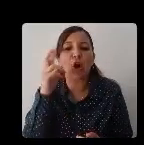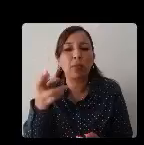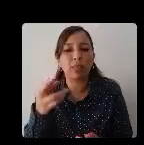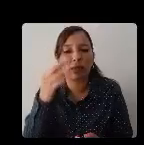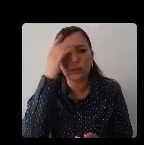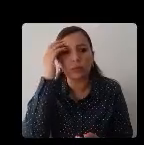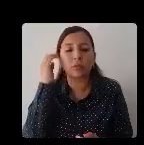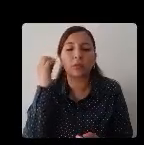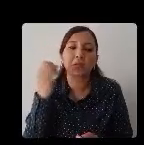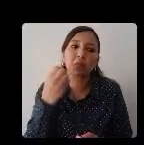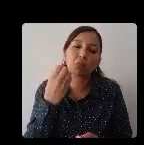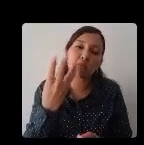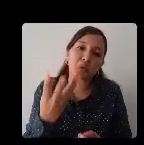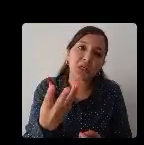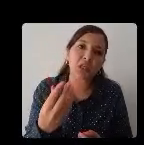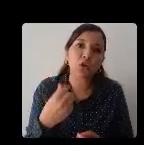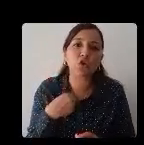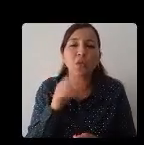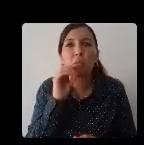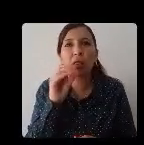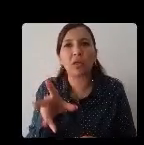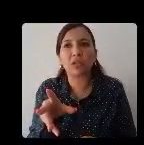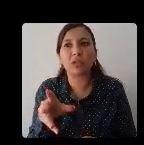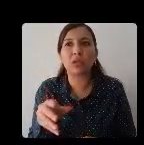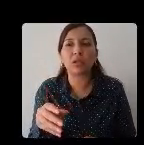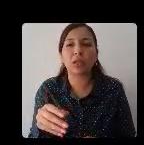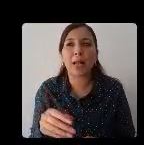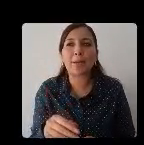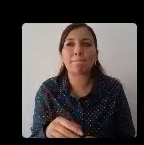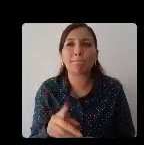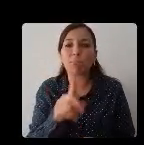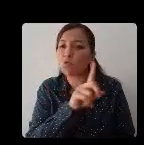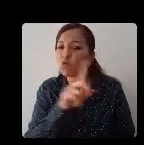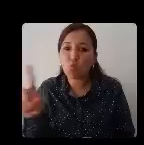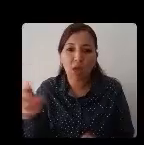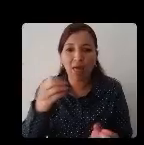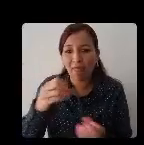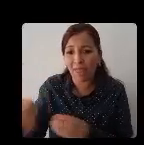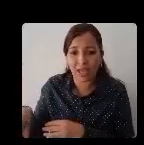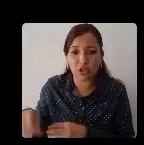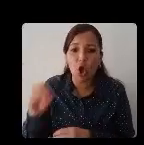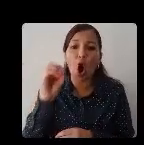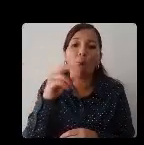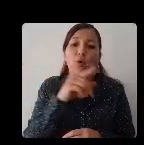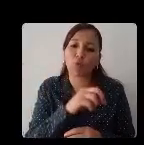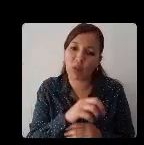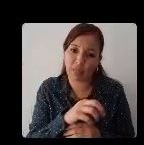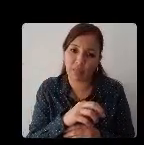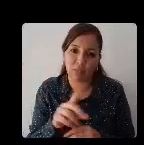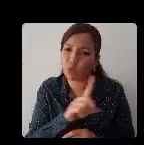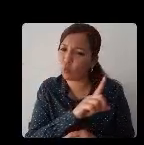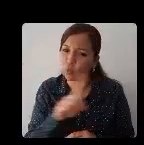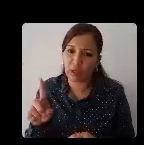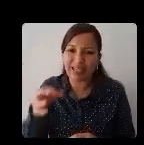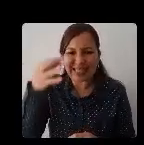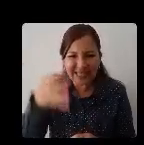oportunidades, ¿para qué? Para lograr crecer dentro de sus organizaciones, ¿no? Y lo otro, que dentro de nosotros no debe haber pesimismo,